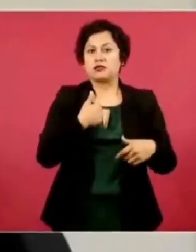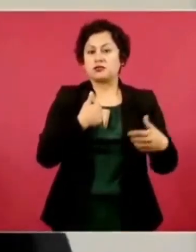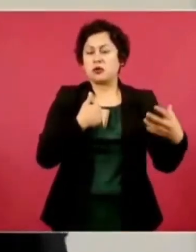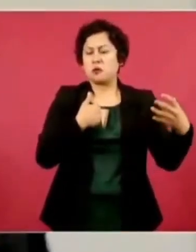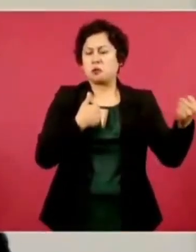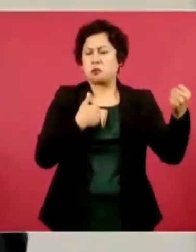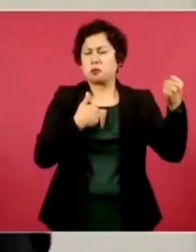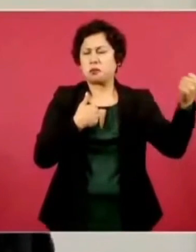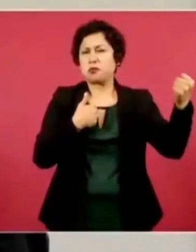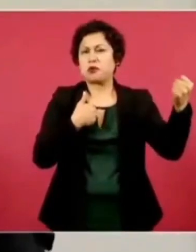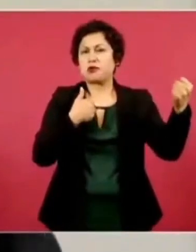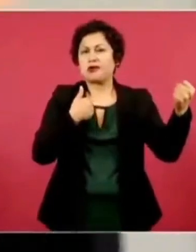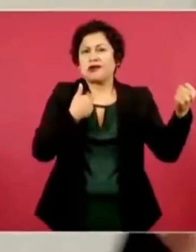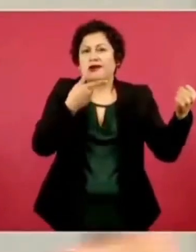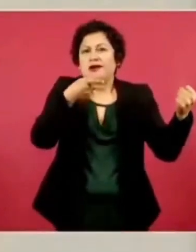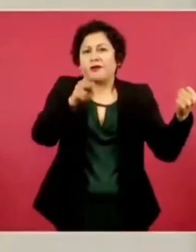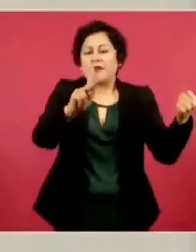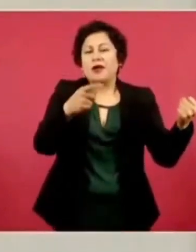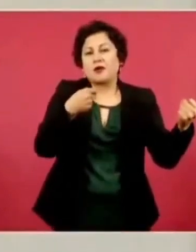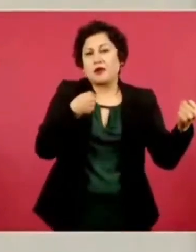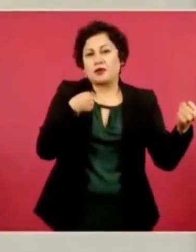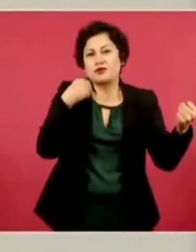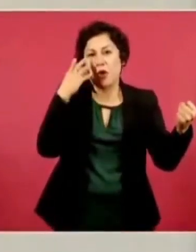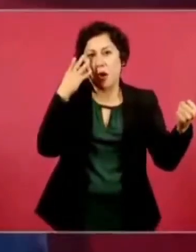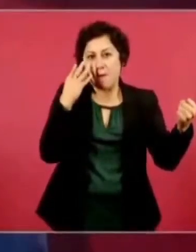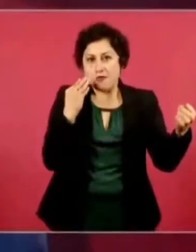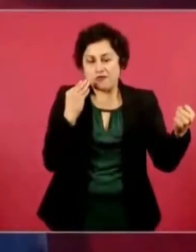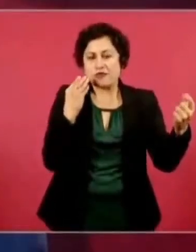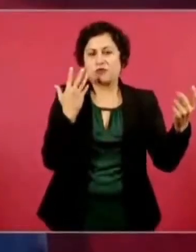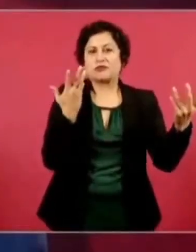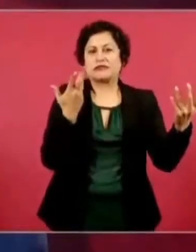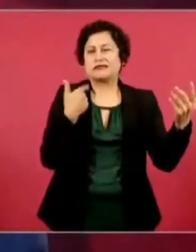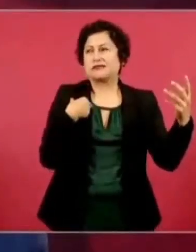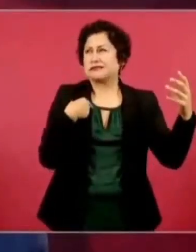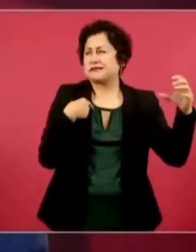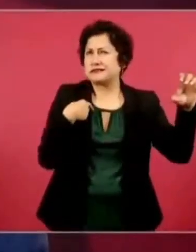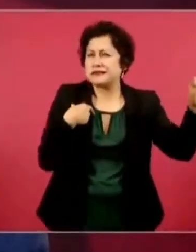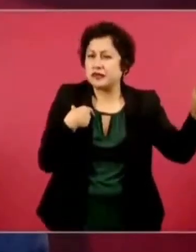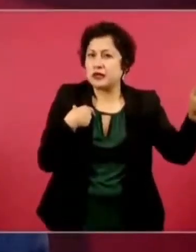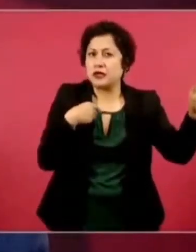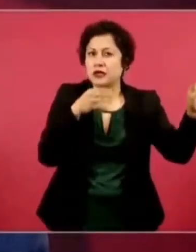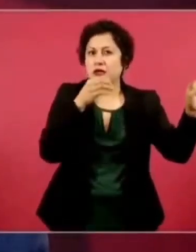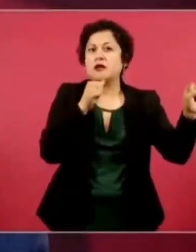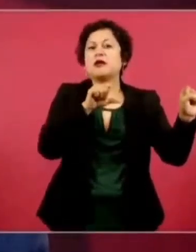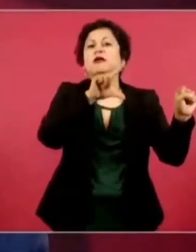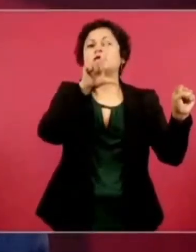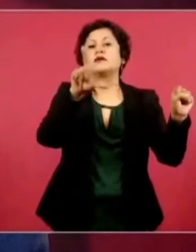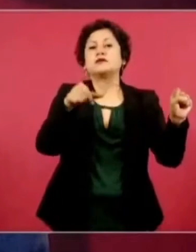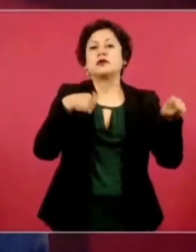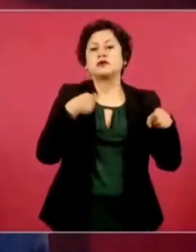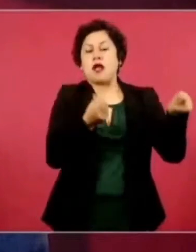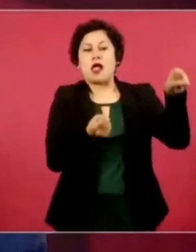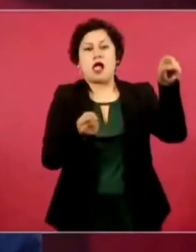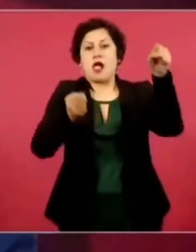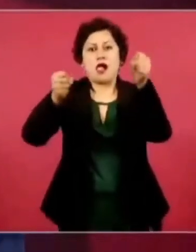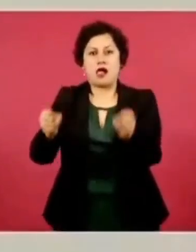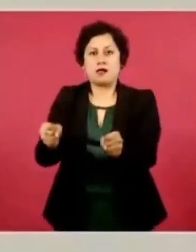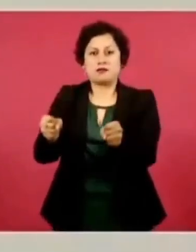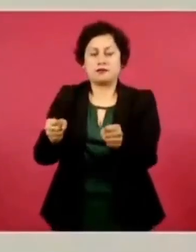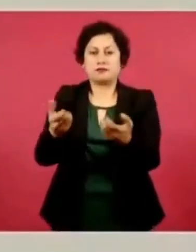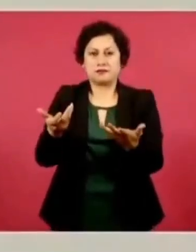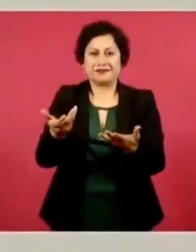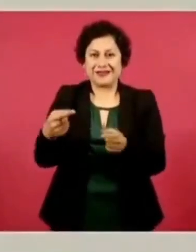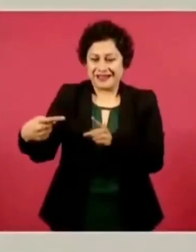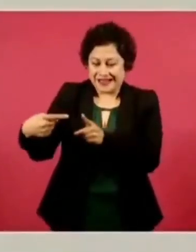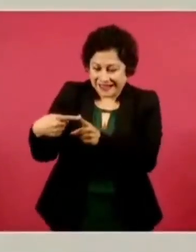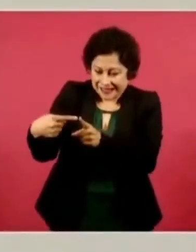pero no los percibo porque fue de este lado. Yo me subo al camellón, de hecho, en donde yo me subo es en la mera esquina de